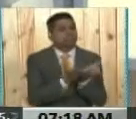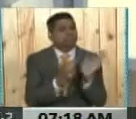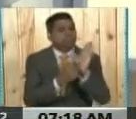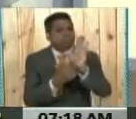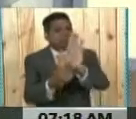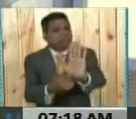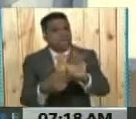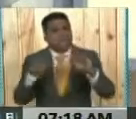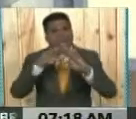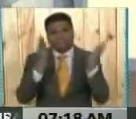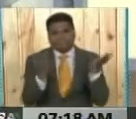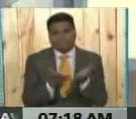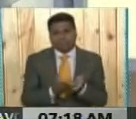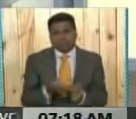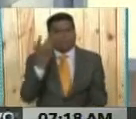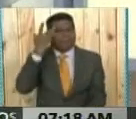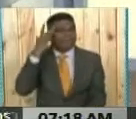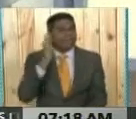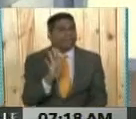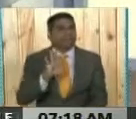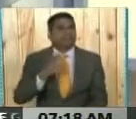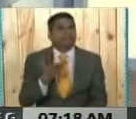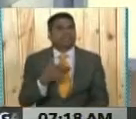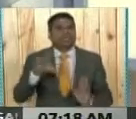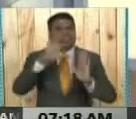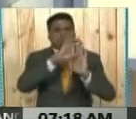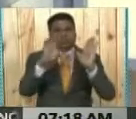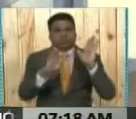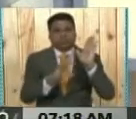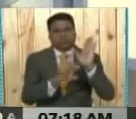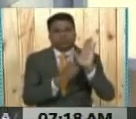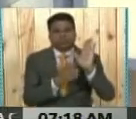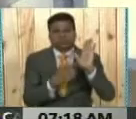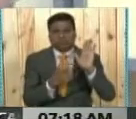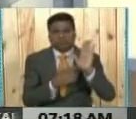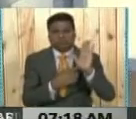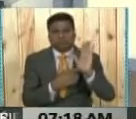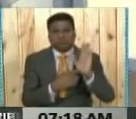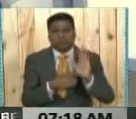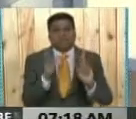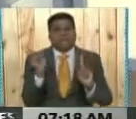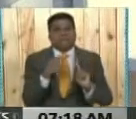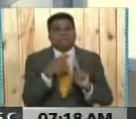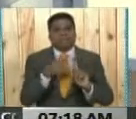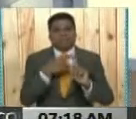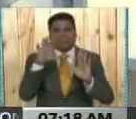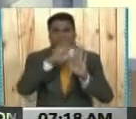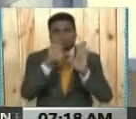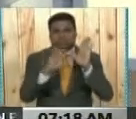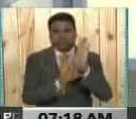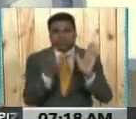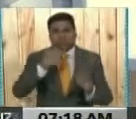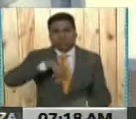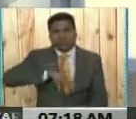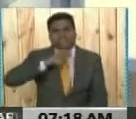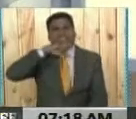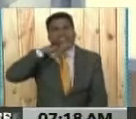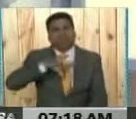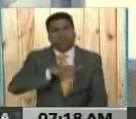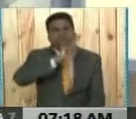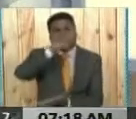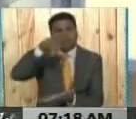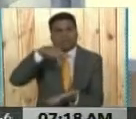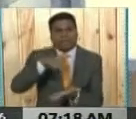en el mundo. Y creo que por eso la Constitución de la República Bolivariana de Venezuela que es la primera constitución en nuestra historia de república, que no